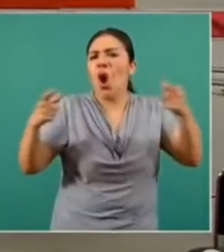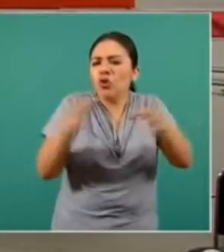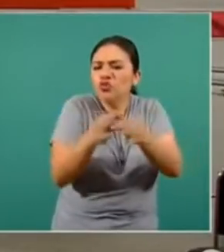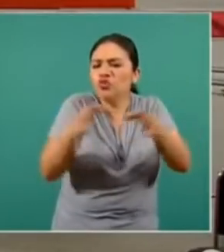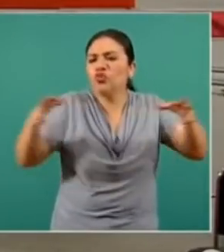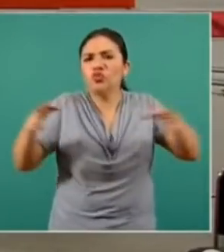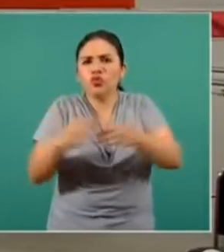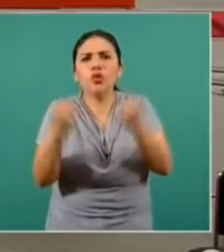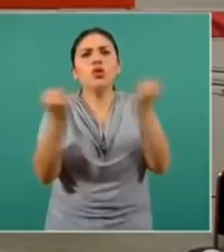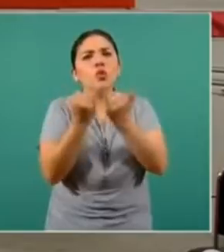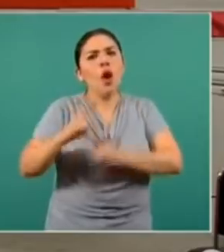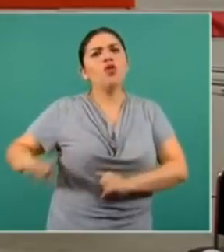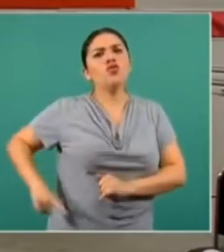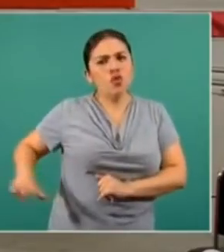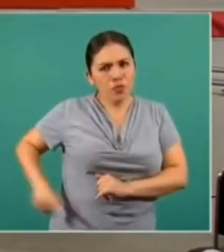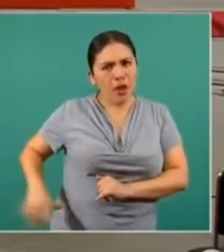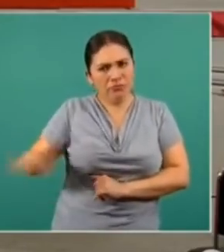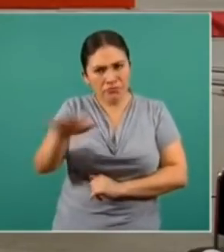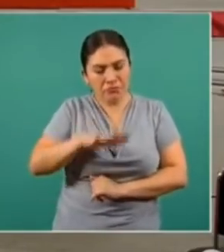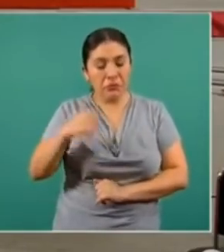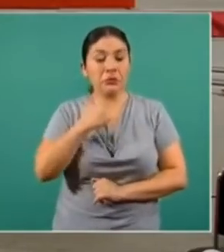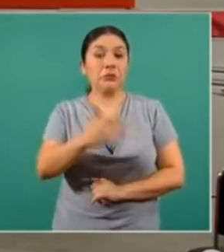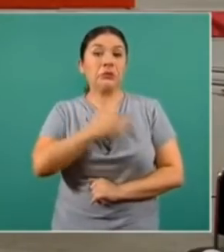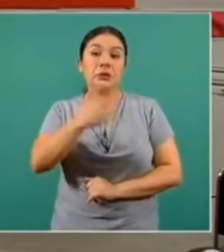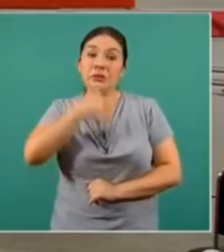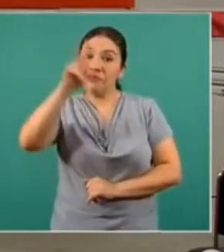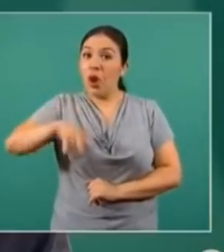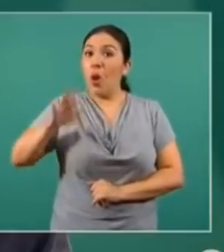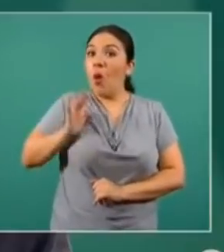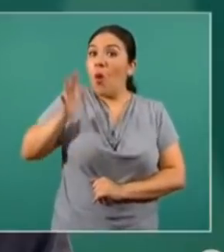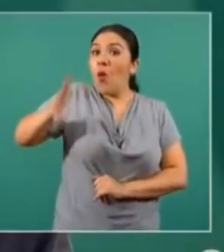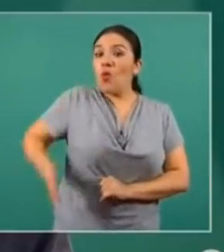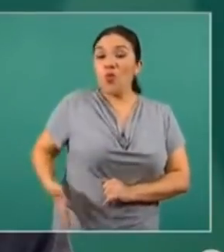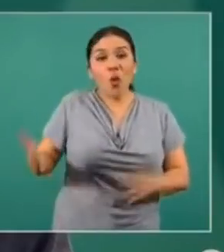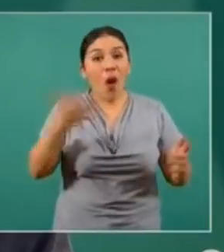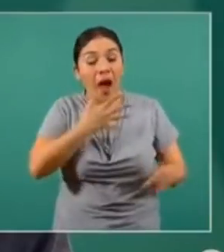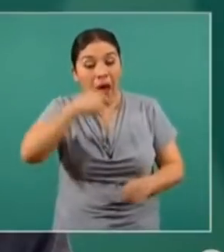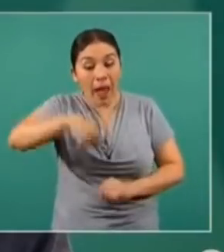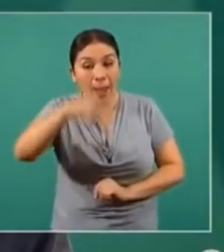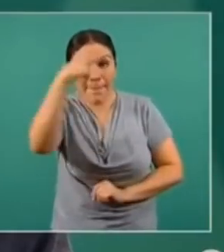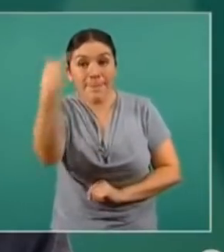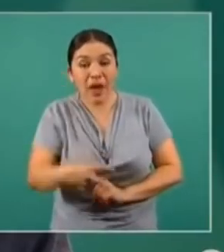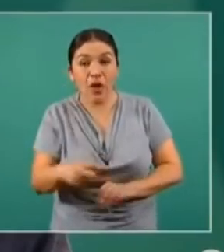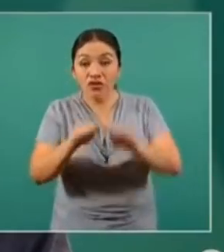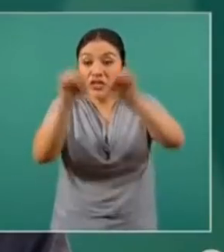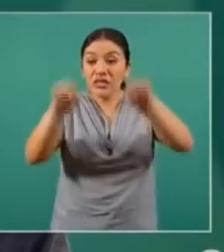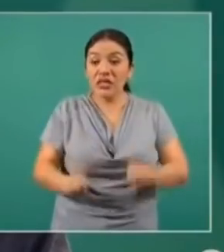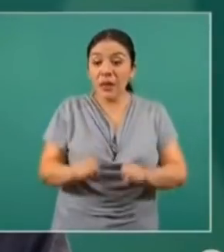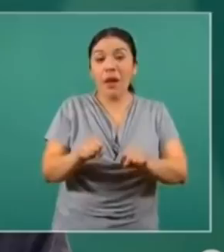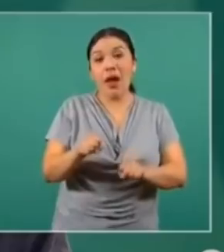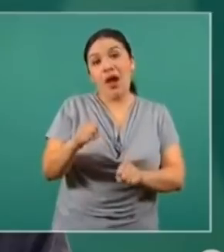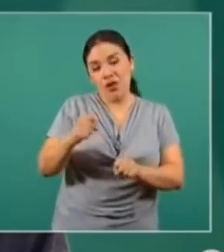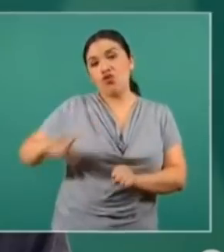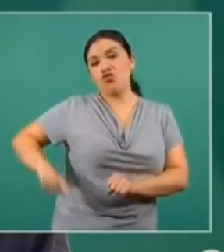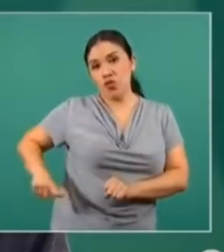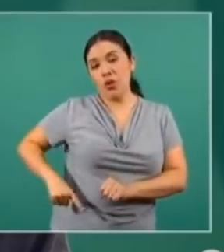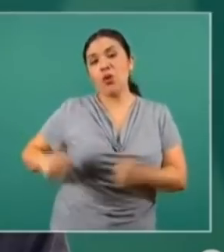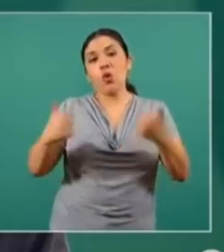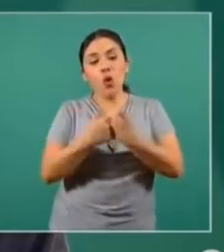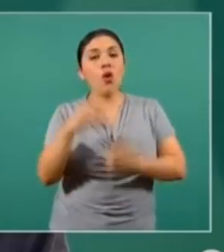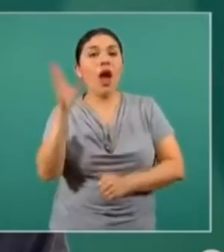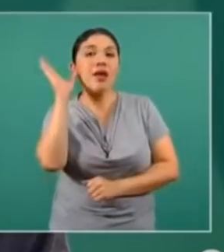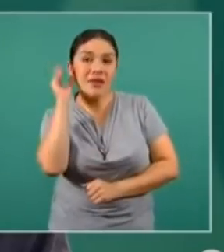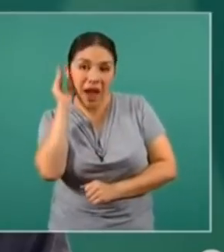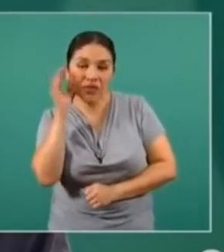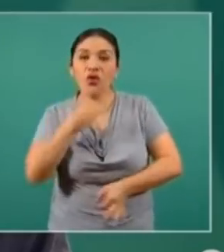supuesto los medios públicos, y nos sentimos profundamente orgullosos de tener en México un sistema público de